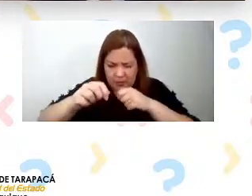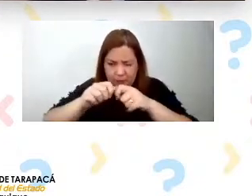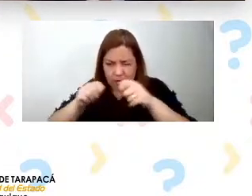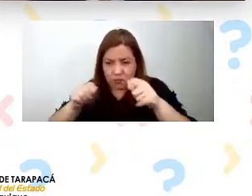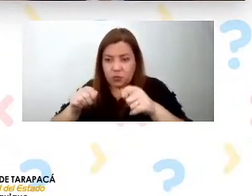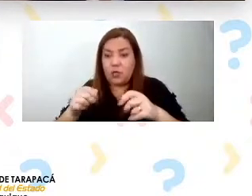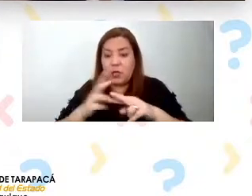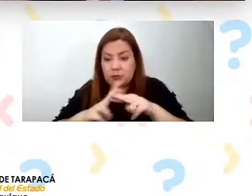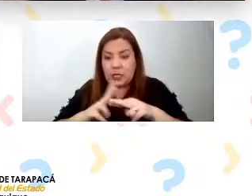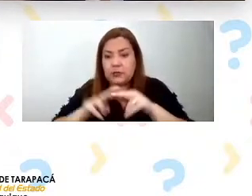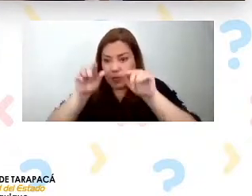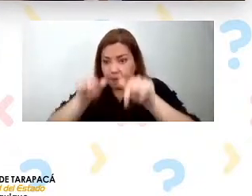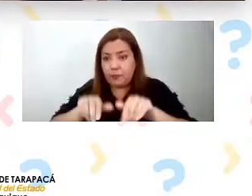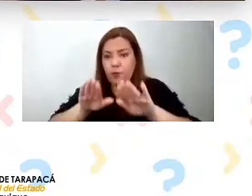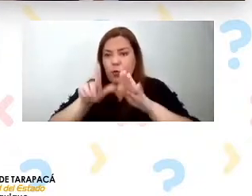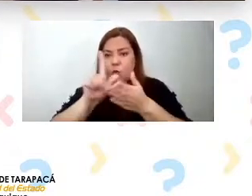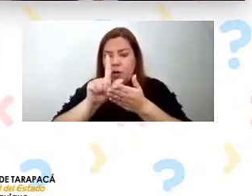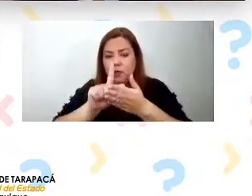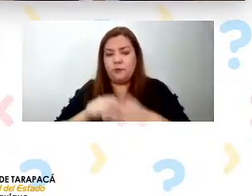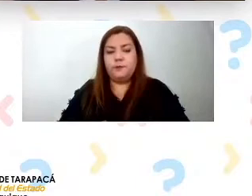in situ, en terreno.